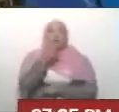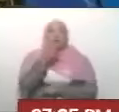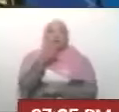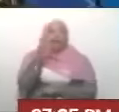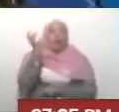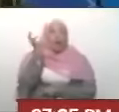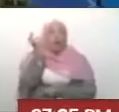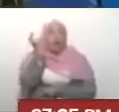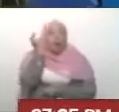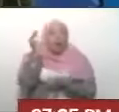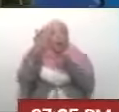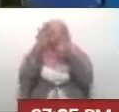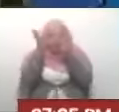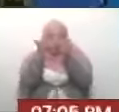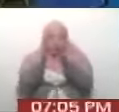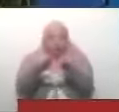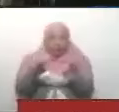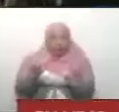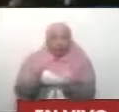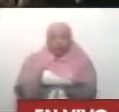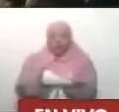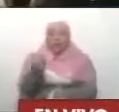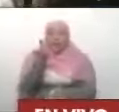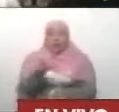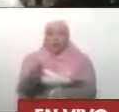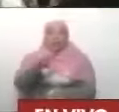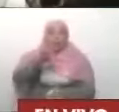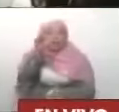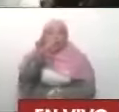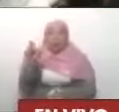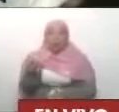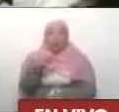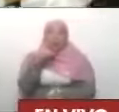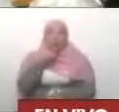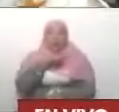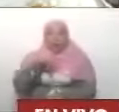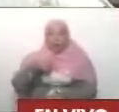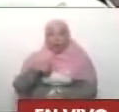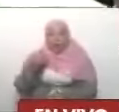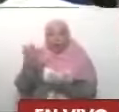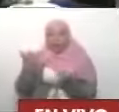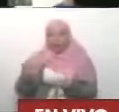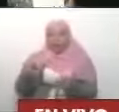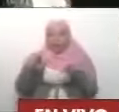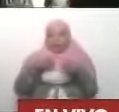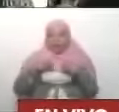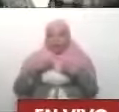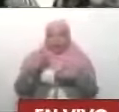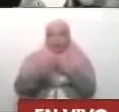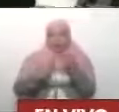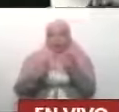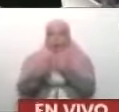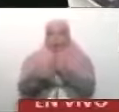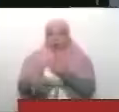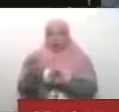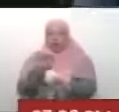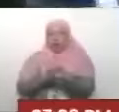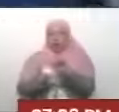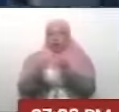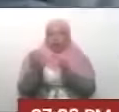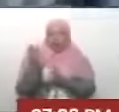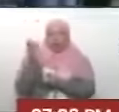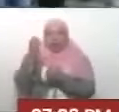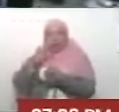equipo es nuestro y a la coco también. Y si usted se opone, pues ya tendremos que proceder.